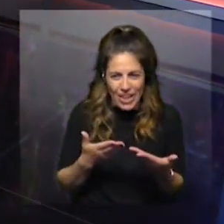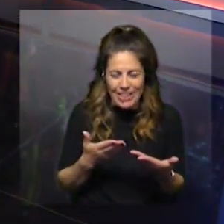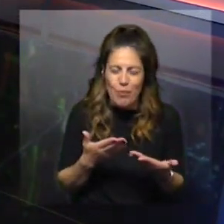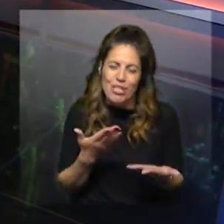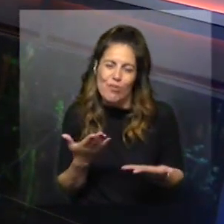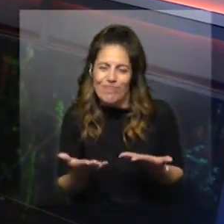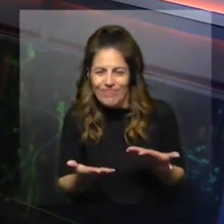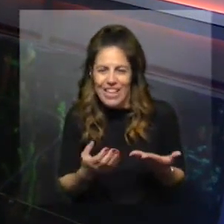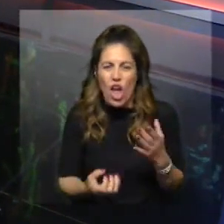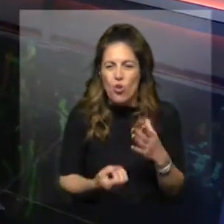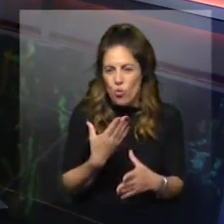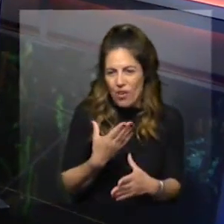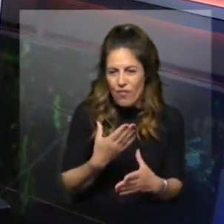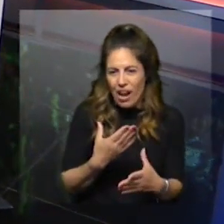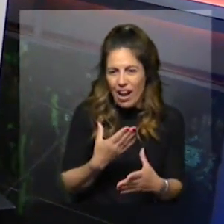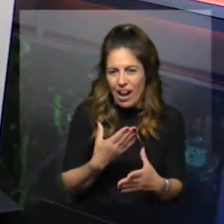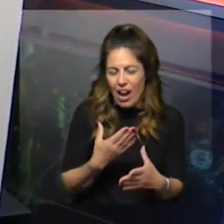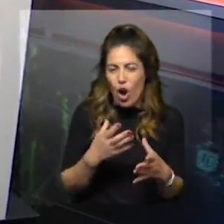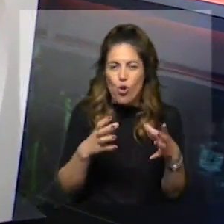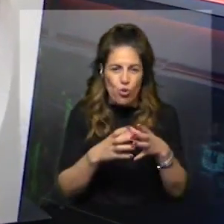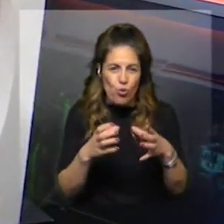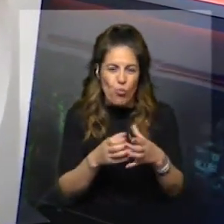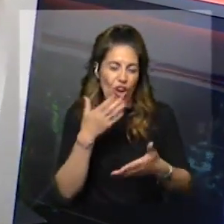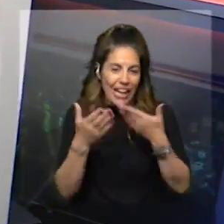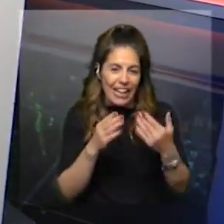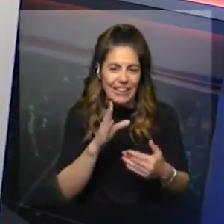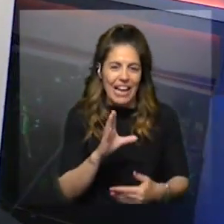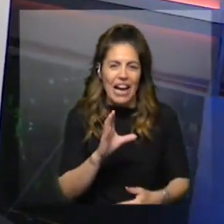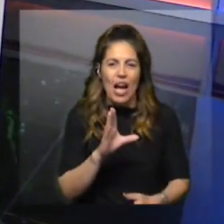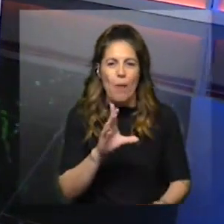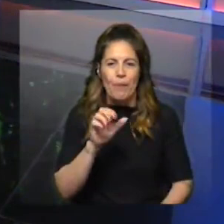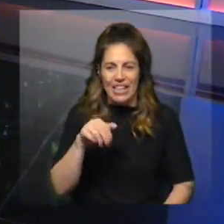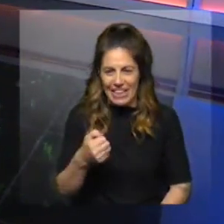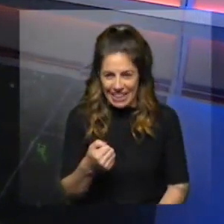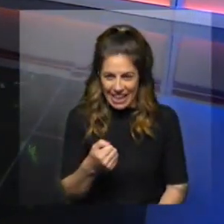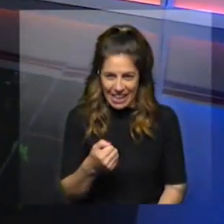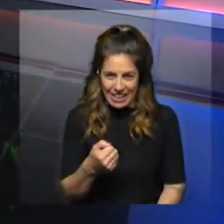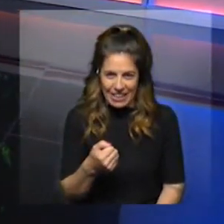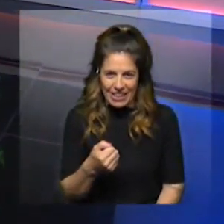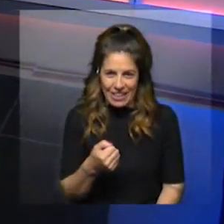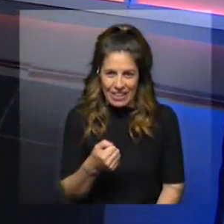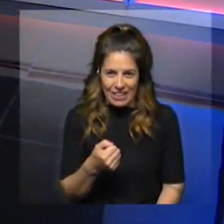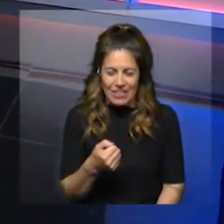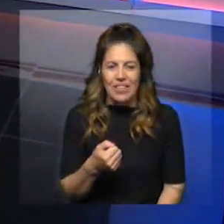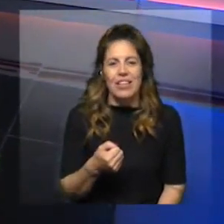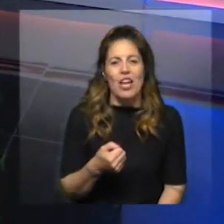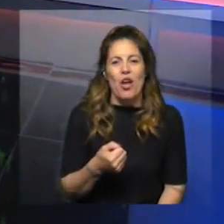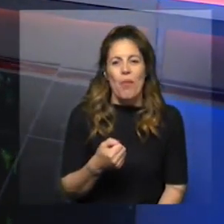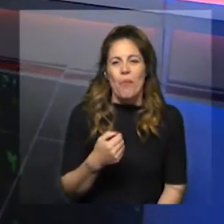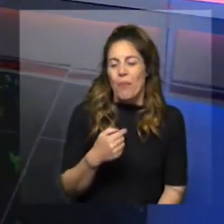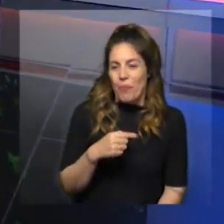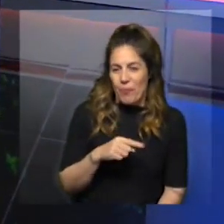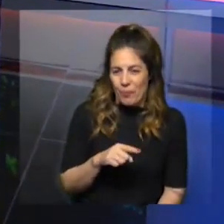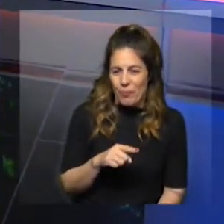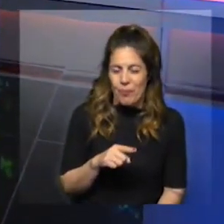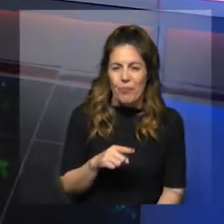poco de ruido esta nueva escuela que ha, esta nueva camada. Nosotros le decimos la nueva escuela porque básicamente son todos. Y hay una banda que se llama claro, así, sí, que sí, justamente